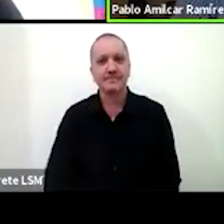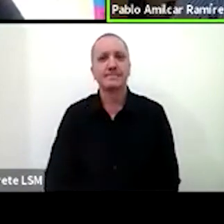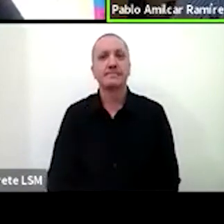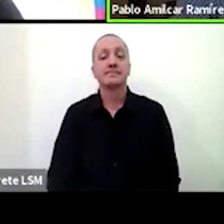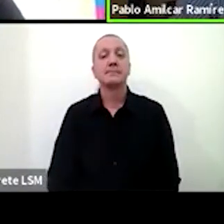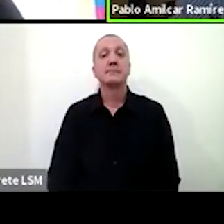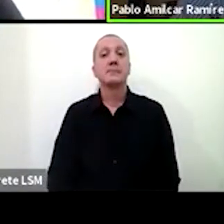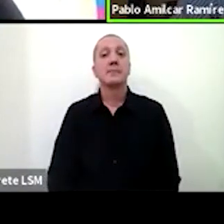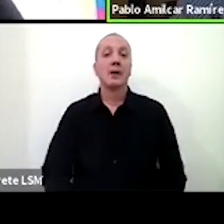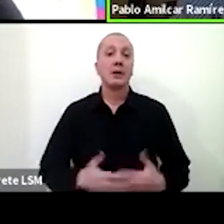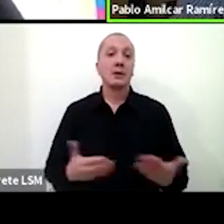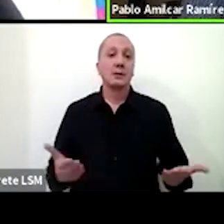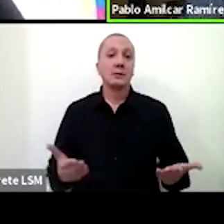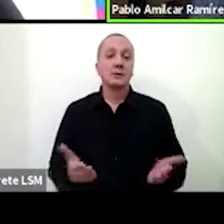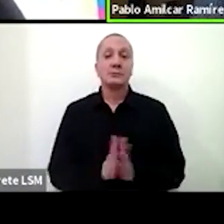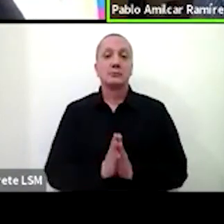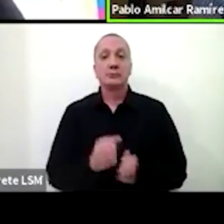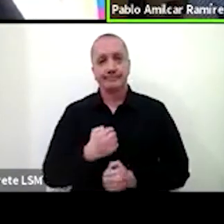Los invito entonces